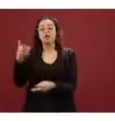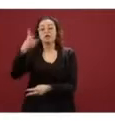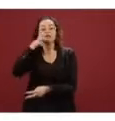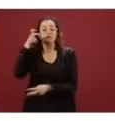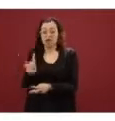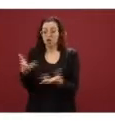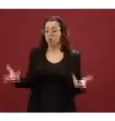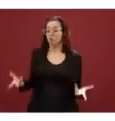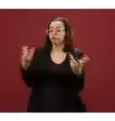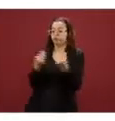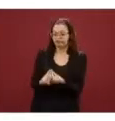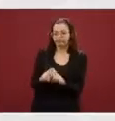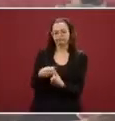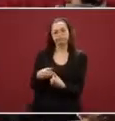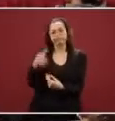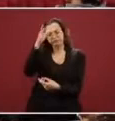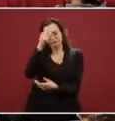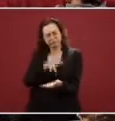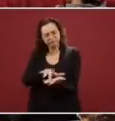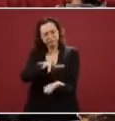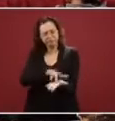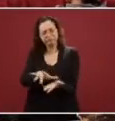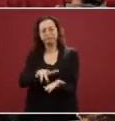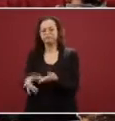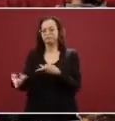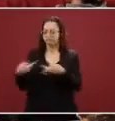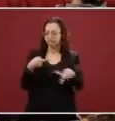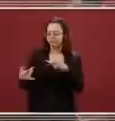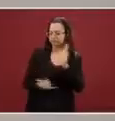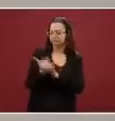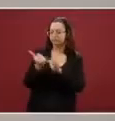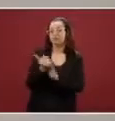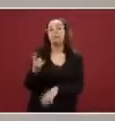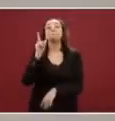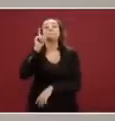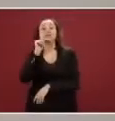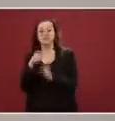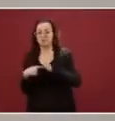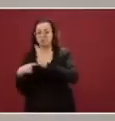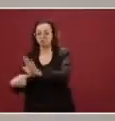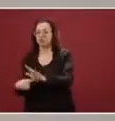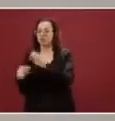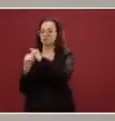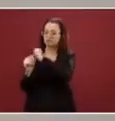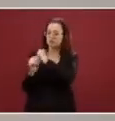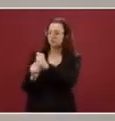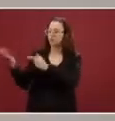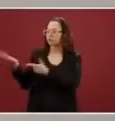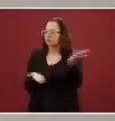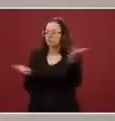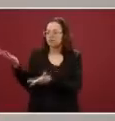Hidalgo. Se ha trabajado sobre todo en lo que es el plan de movilidad que verán mañana, inclusive también en las vías alimentadoras